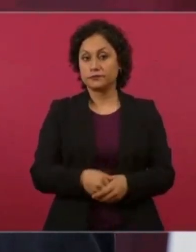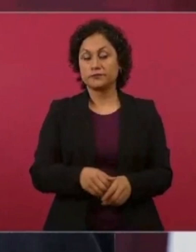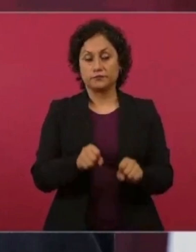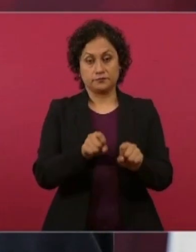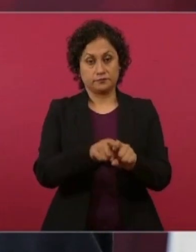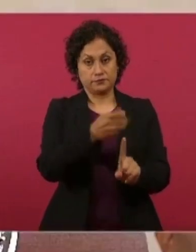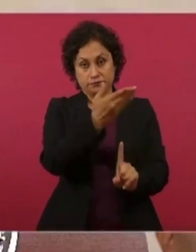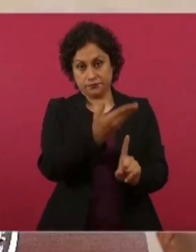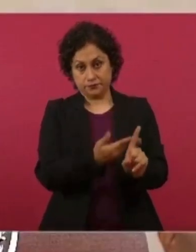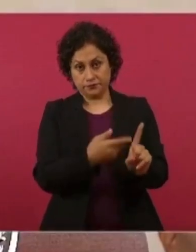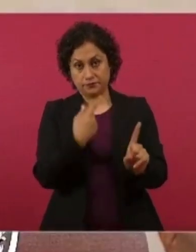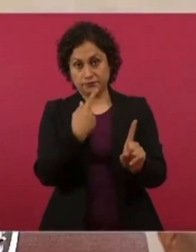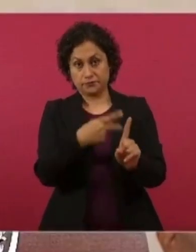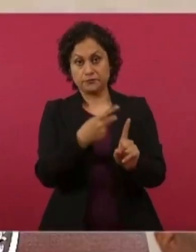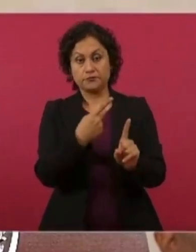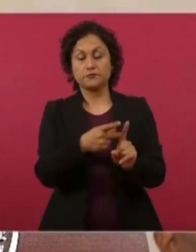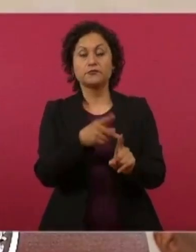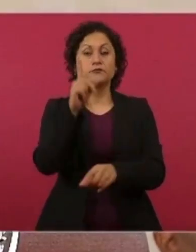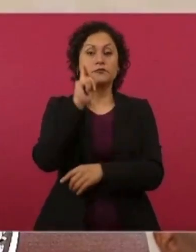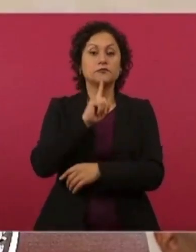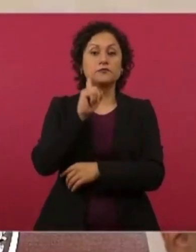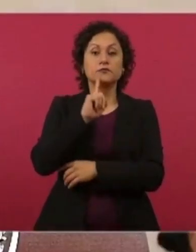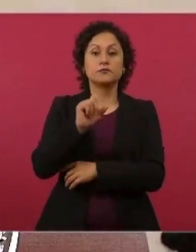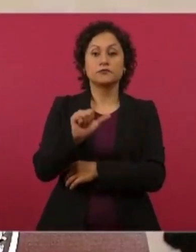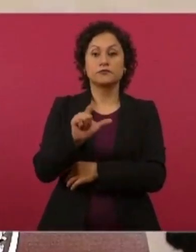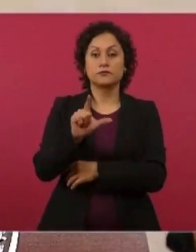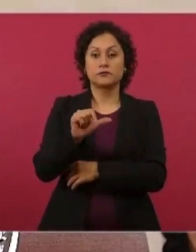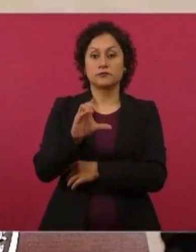diplomática Alicia Bárcenas.